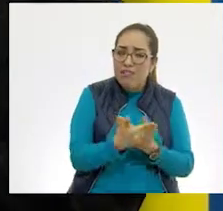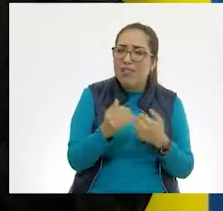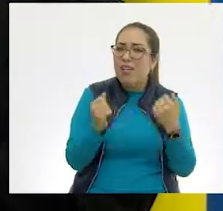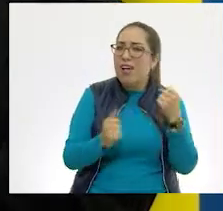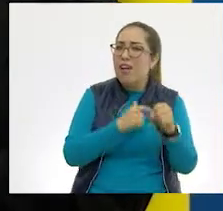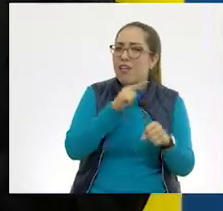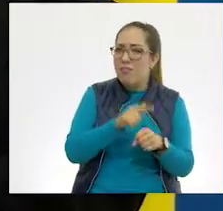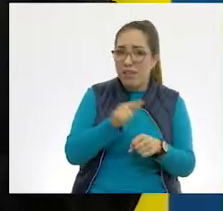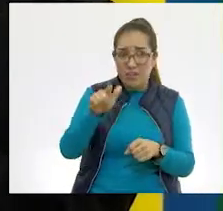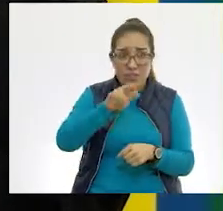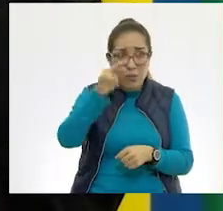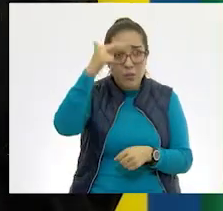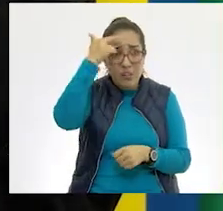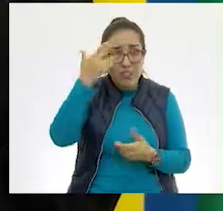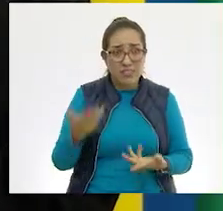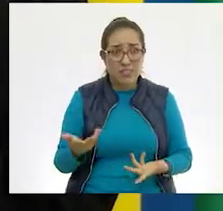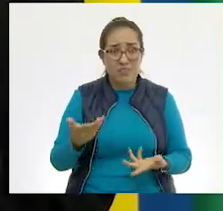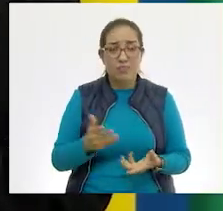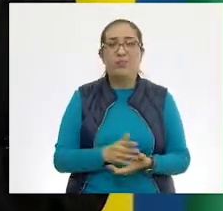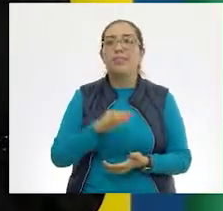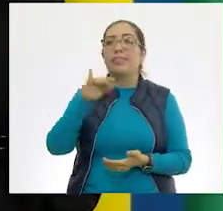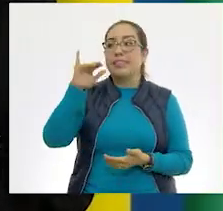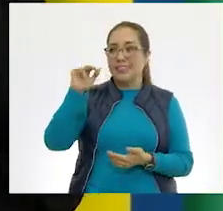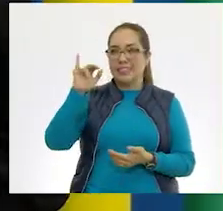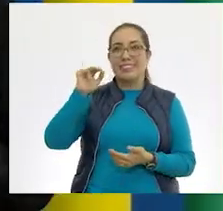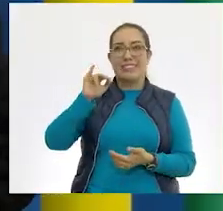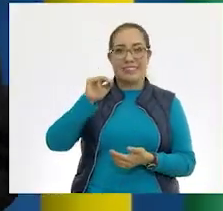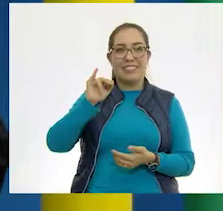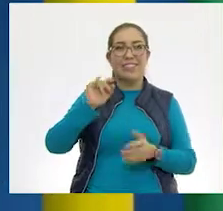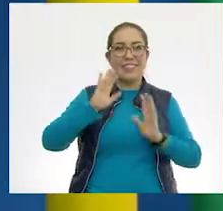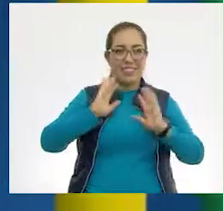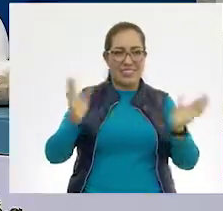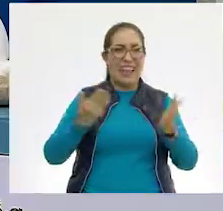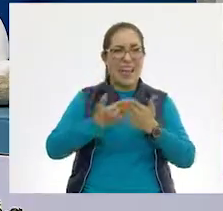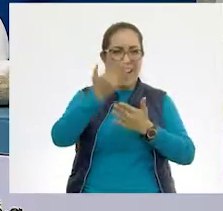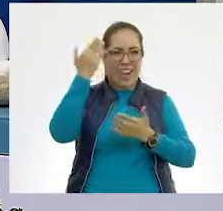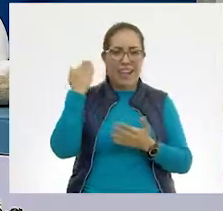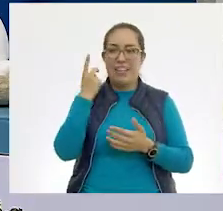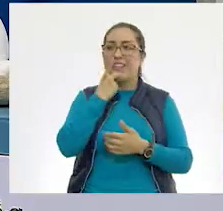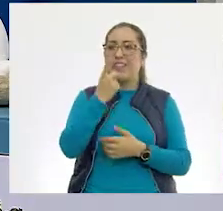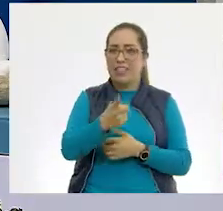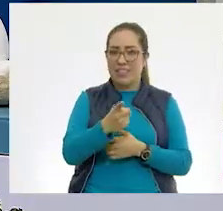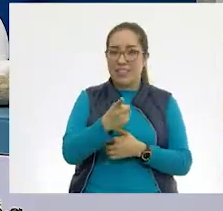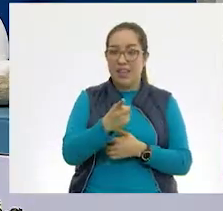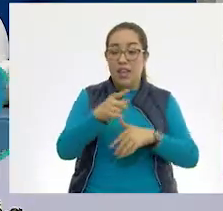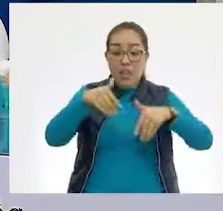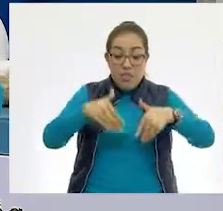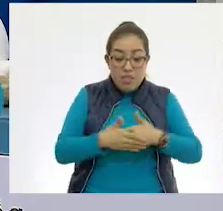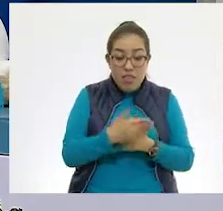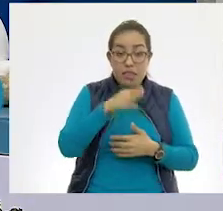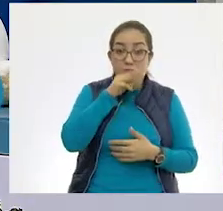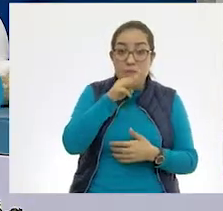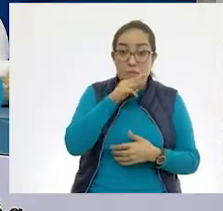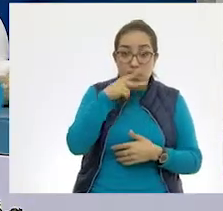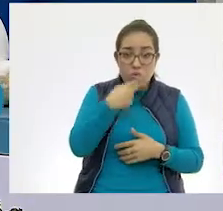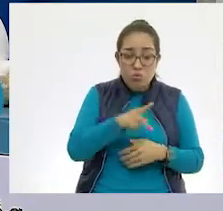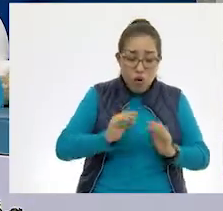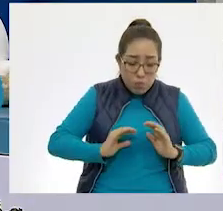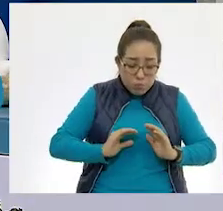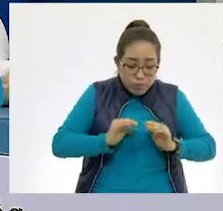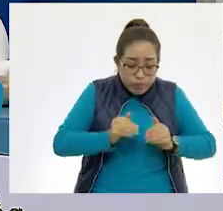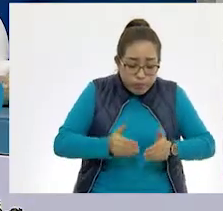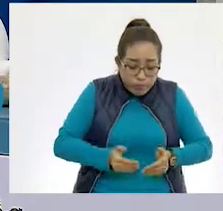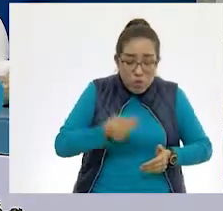animales? ¿Recuerdas? Claro que sí, ya había mencionado a los que nacen directamente de la madre. Y yo sé que se